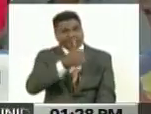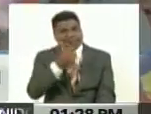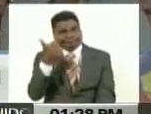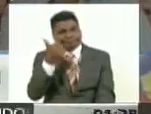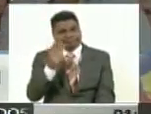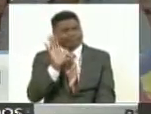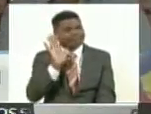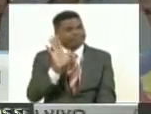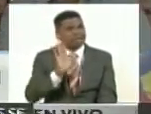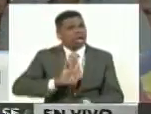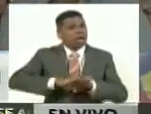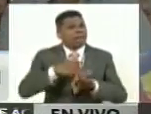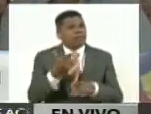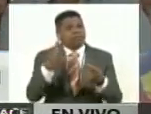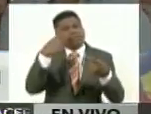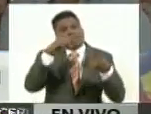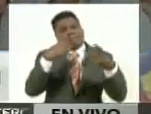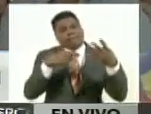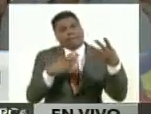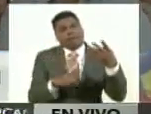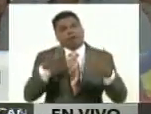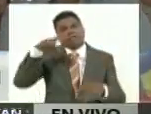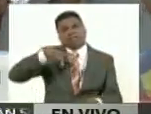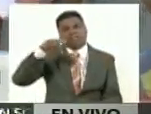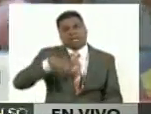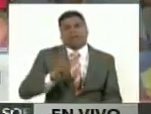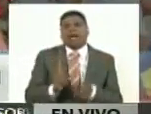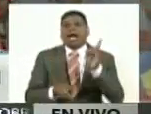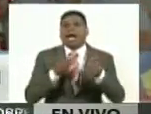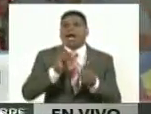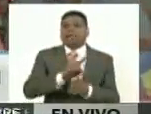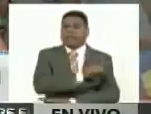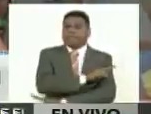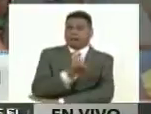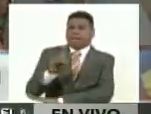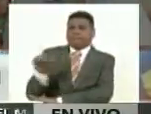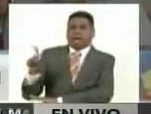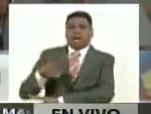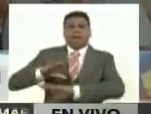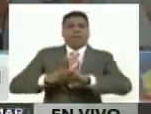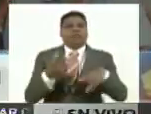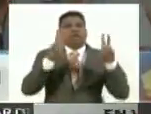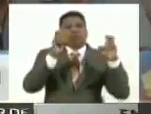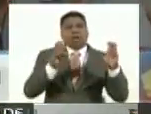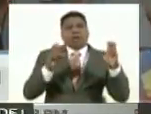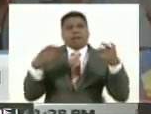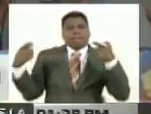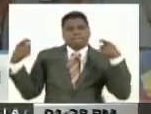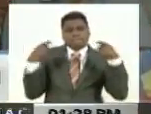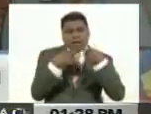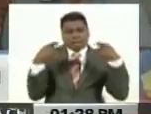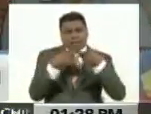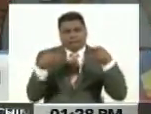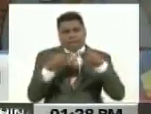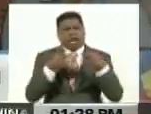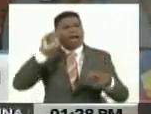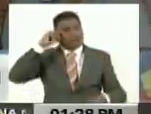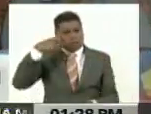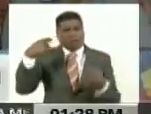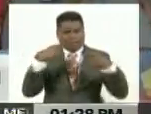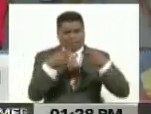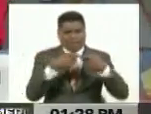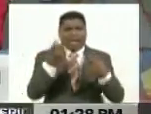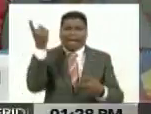Porque, entre otras cosas, decían que se necesitaba alguien que mandara, porque venían nuevas guerras. Recuerden las guerras de la